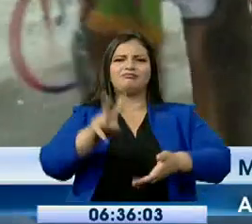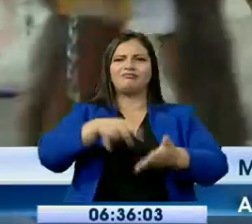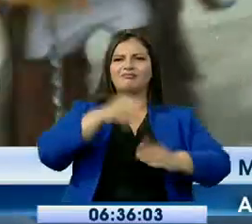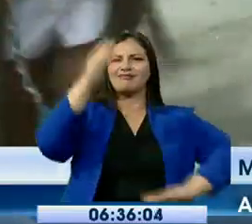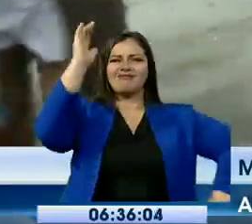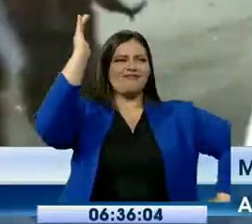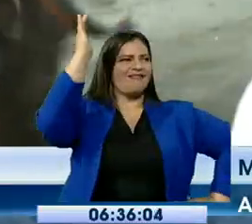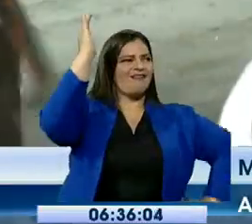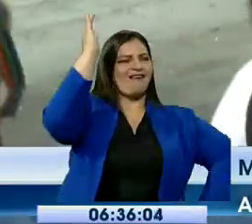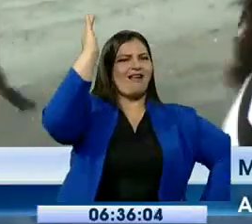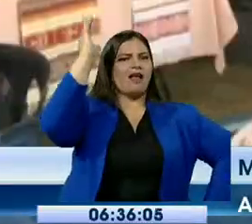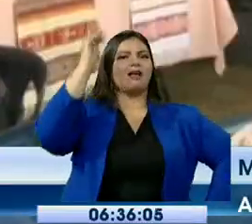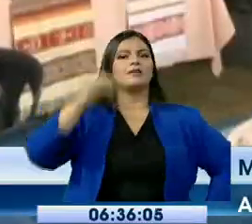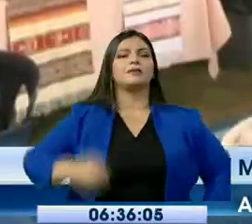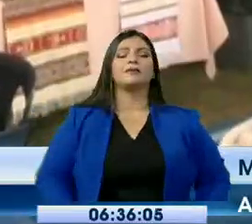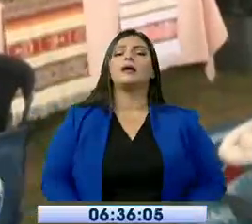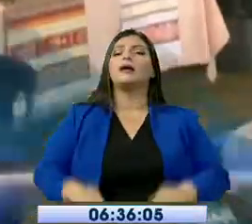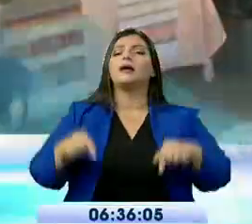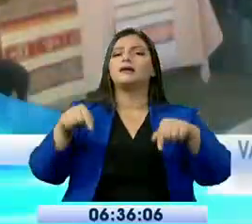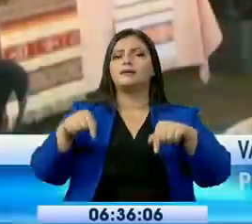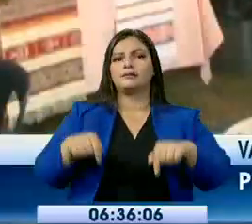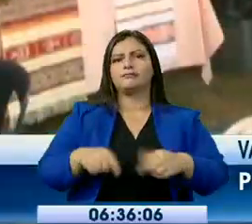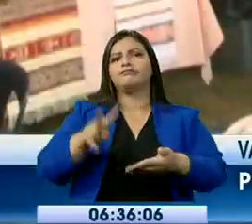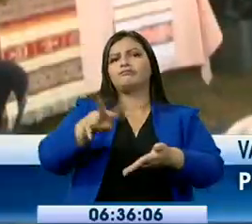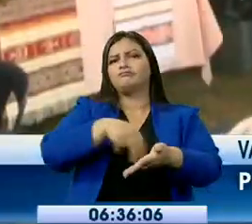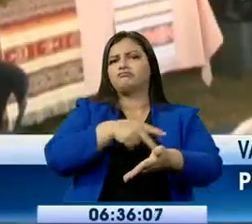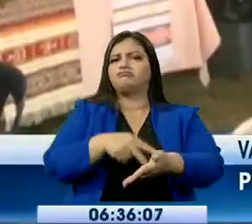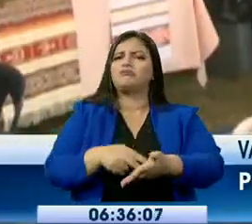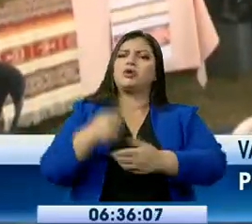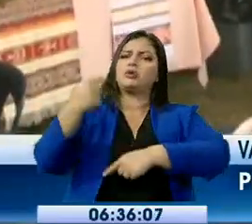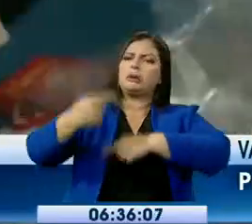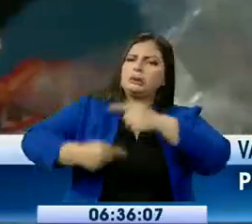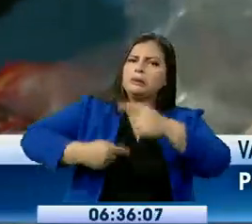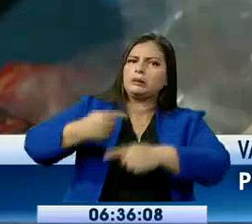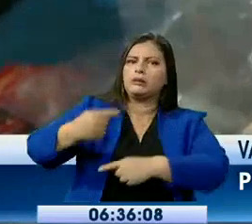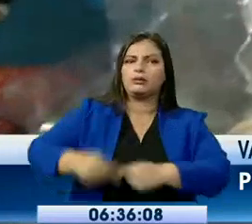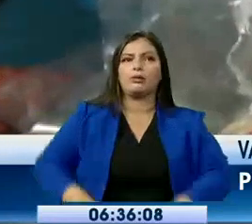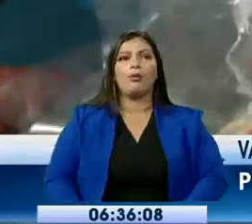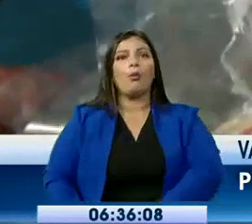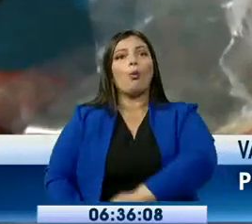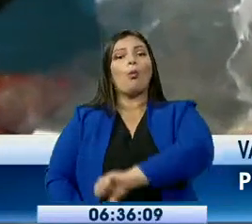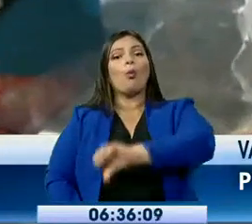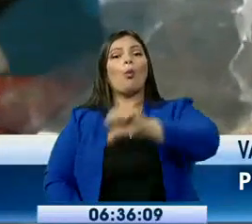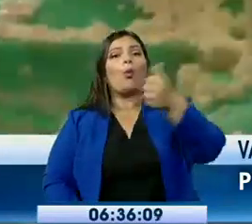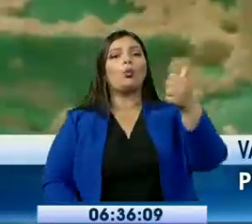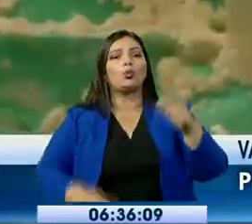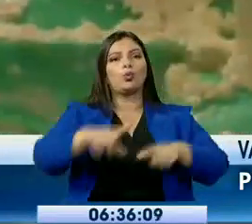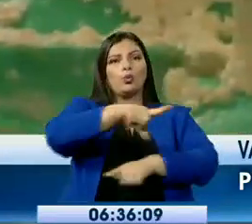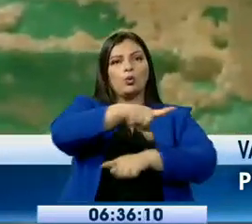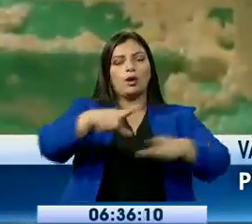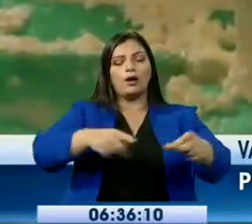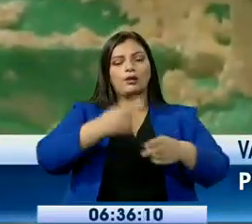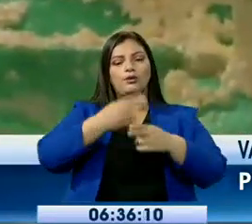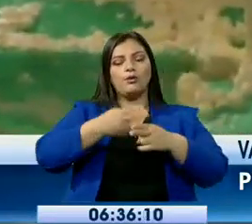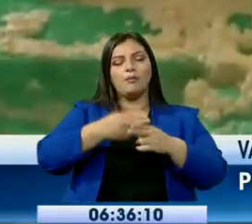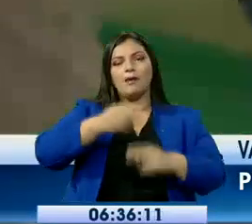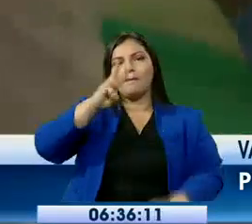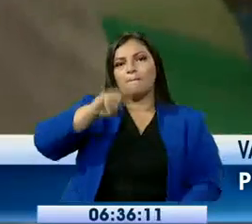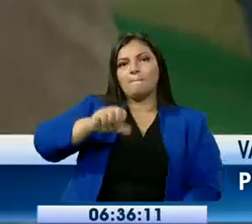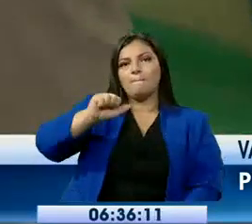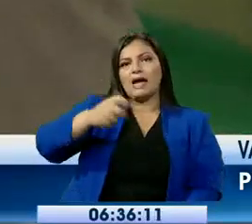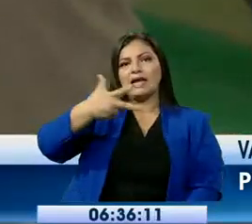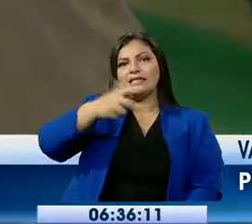rescatan igualmente las tradiciones. Machachi, en cambio, ofreció a los turistas la Feria del Queso Chacarrero o Queso de Chagra,